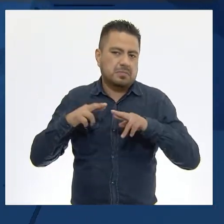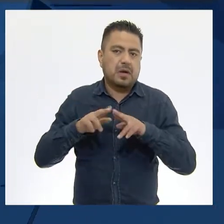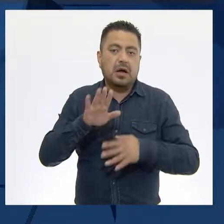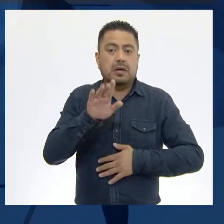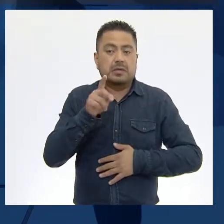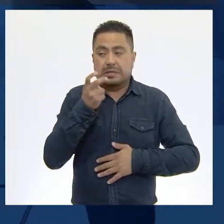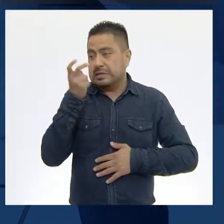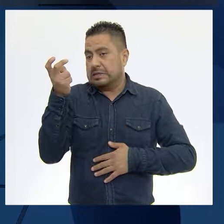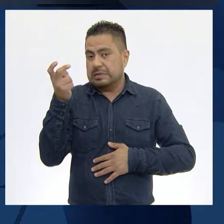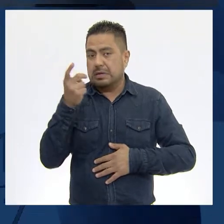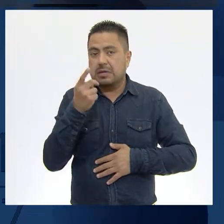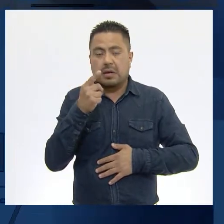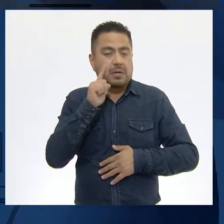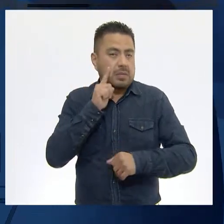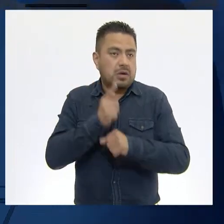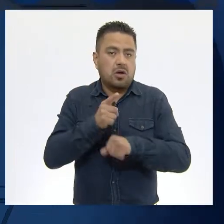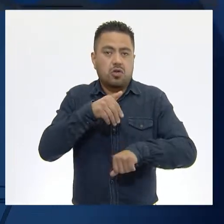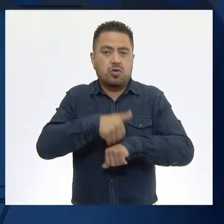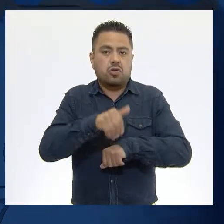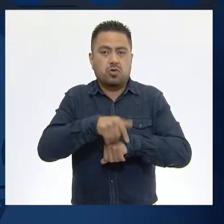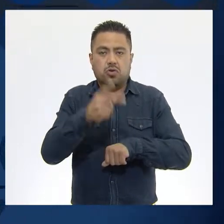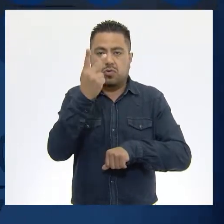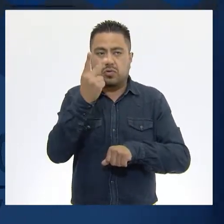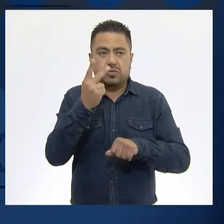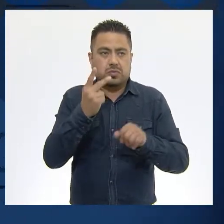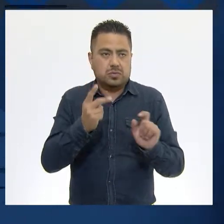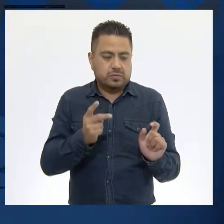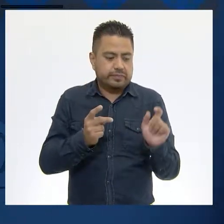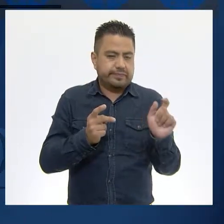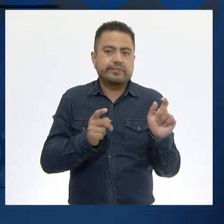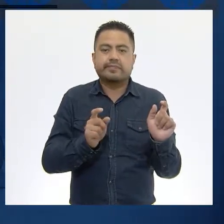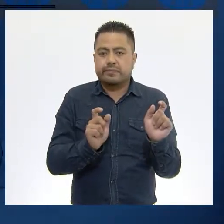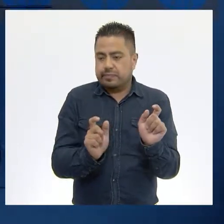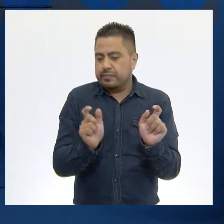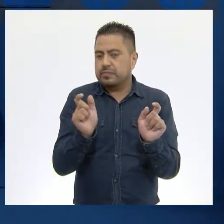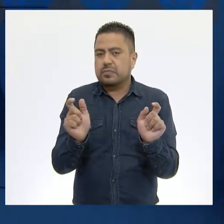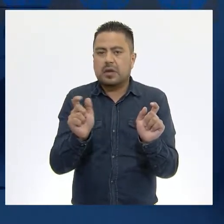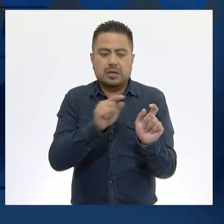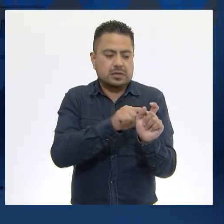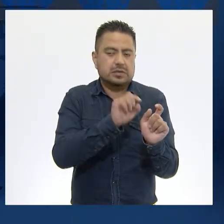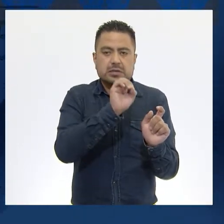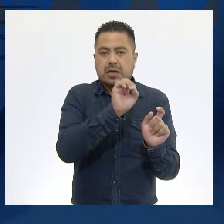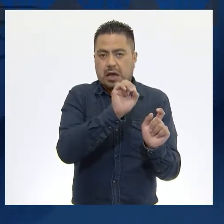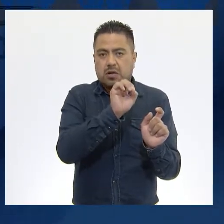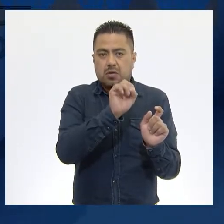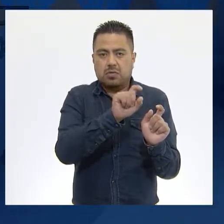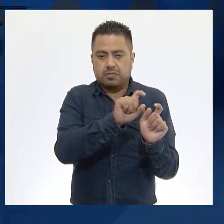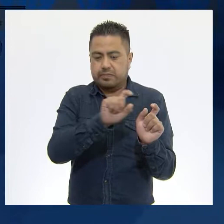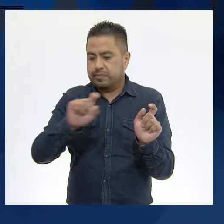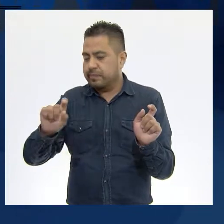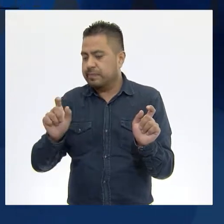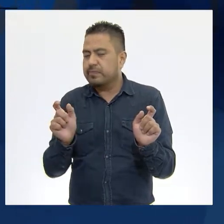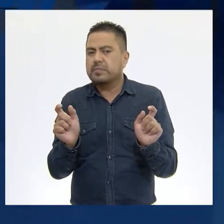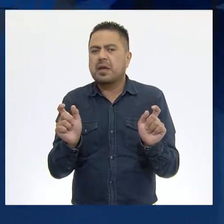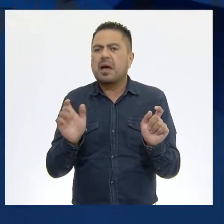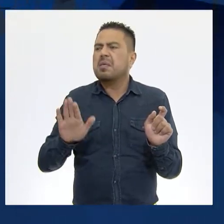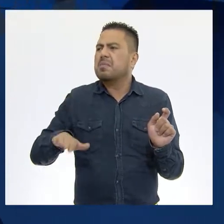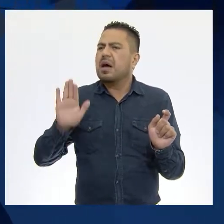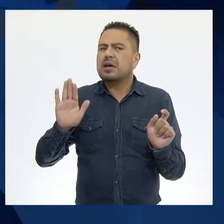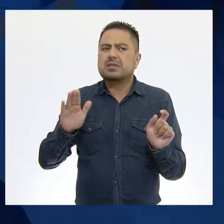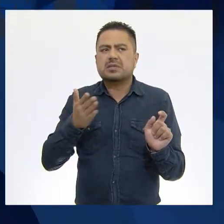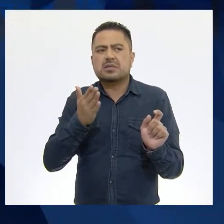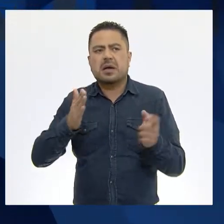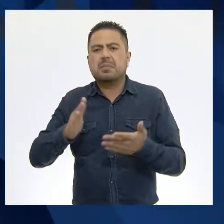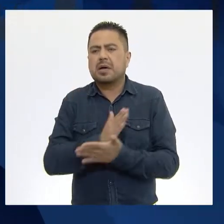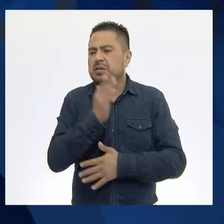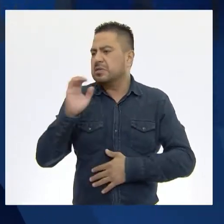fijan, están marcados 2 números, uno de los cuales pues es el 0. Ajá. Y María, ¿qué más hay aparte de ese